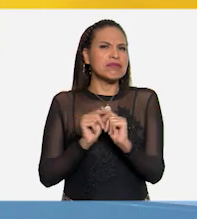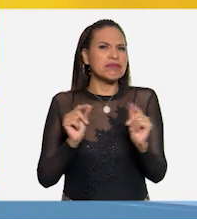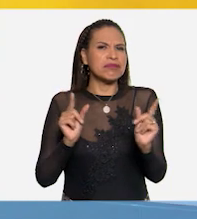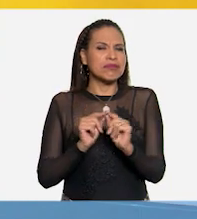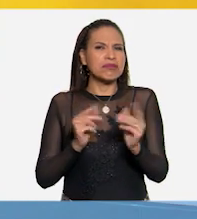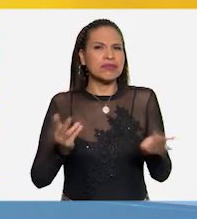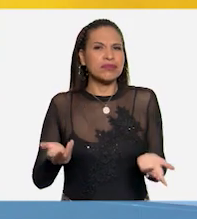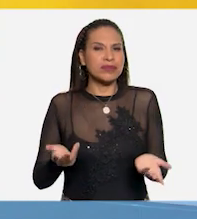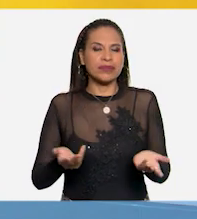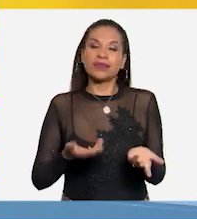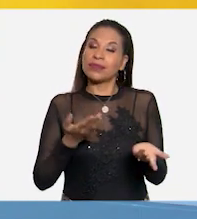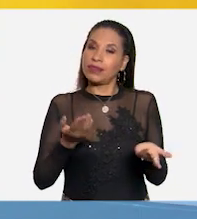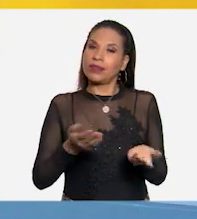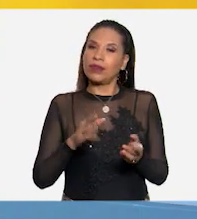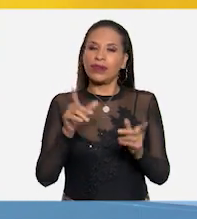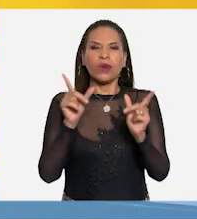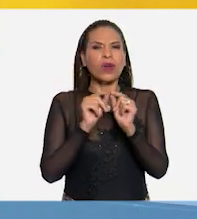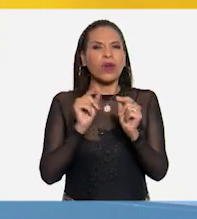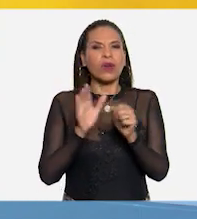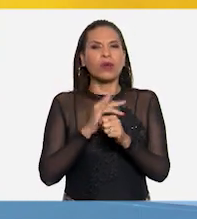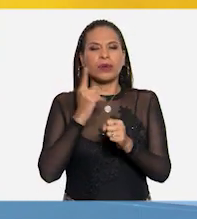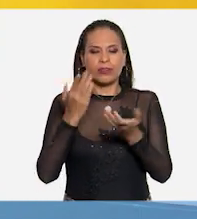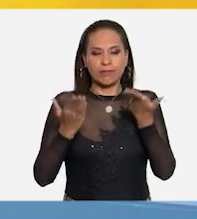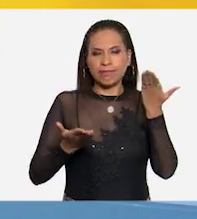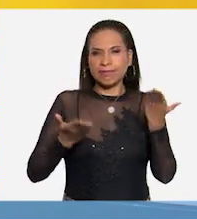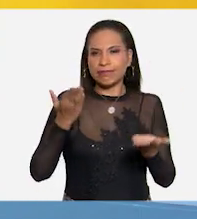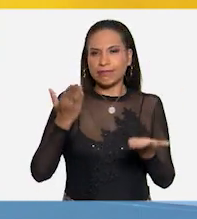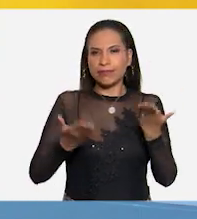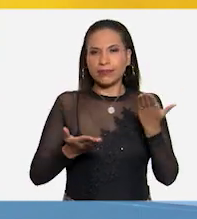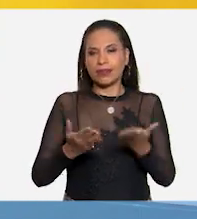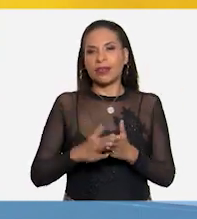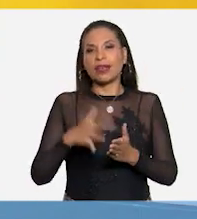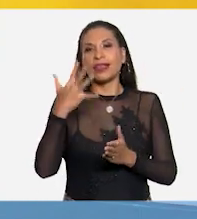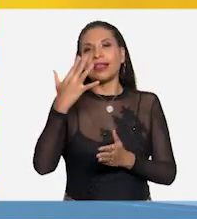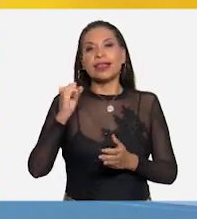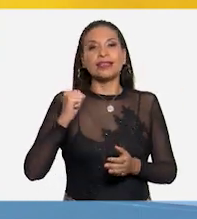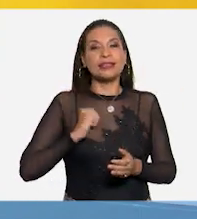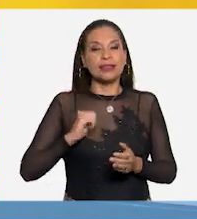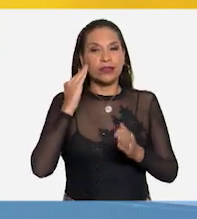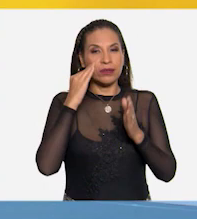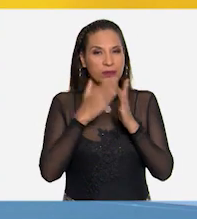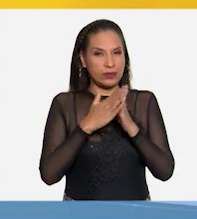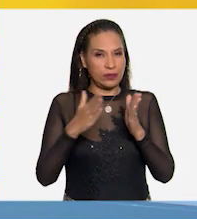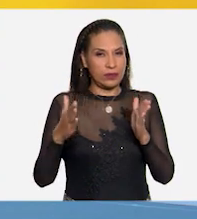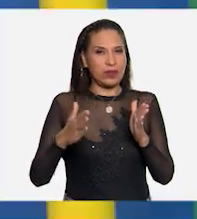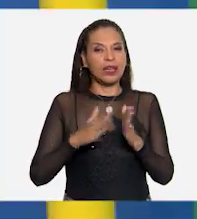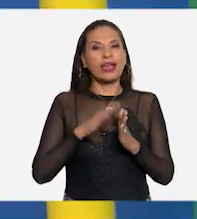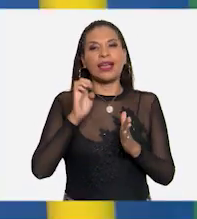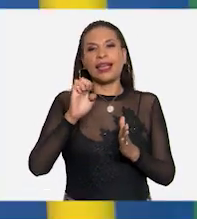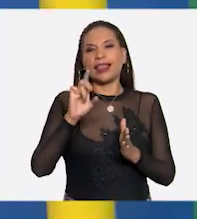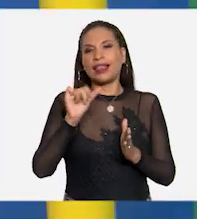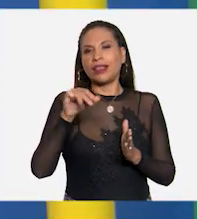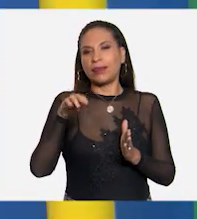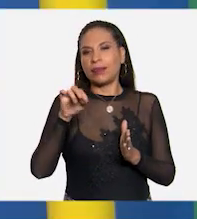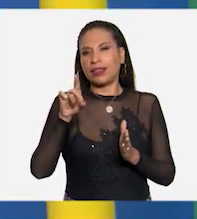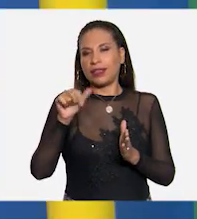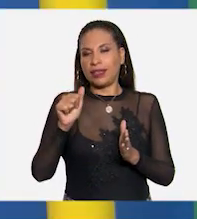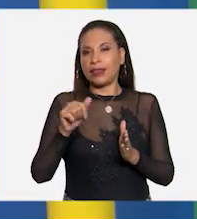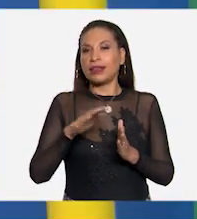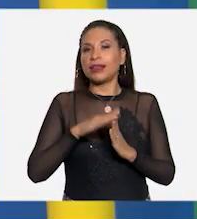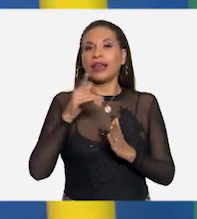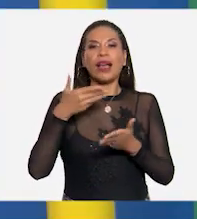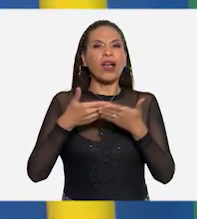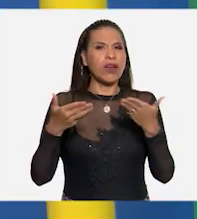cortitito! Bueno, digo cortito en comparación con los 10 siglos que duró la Edad Media. Sí, podemos decir que la